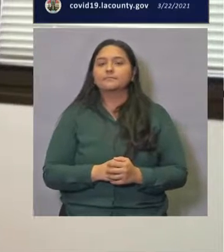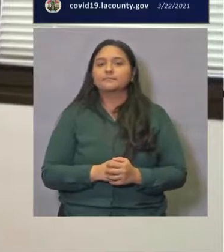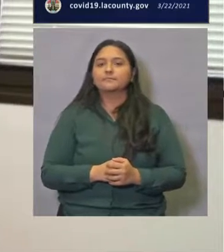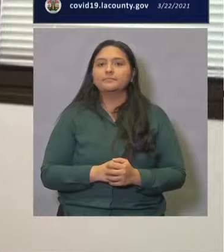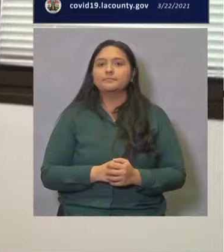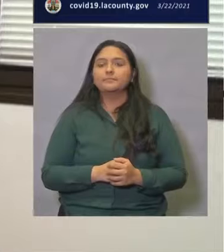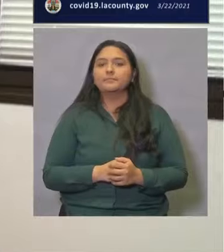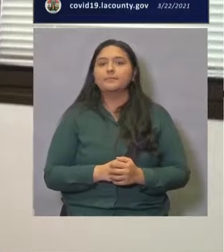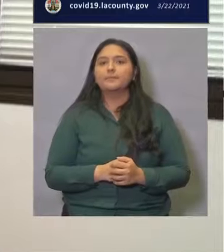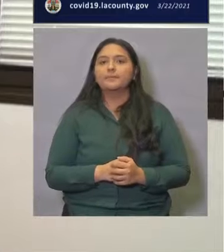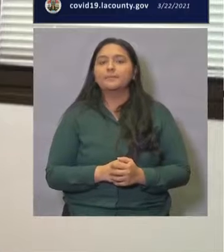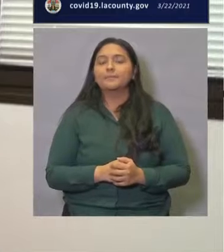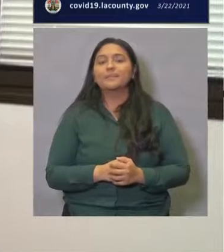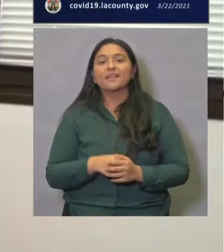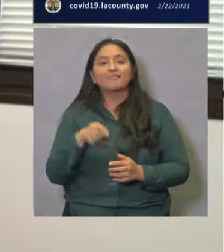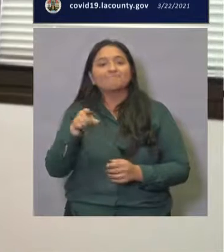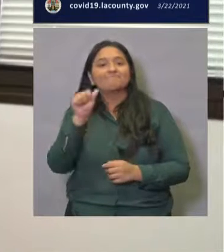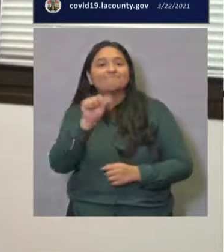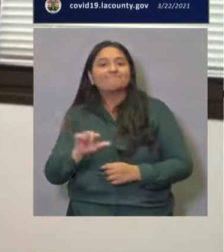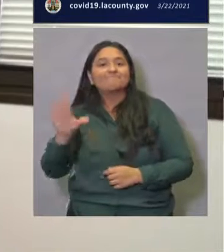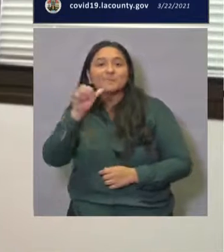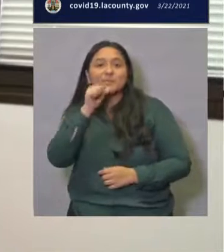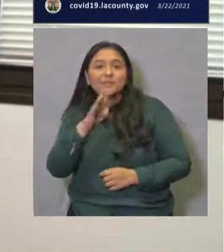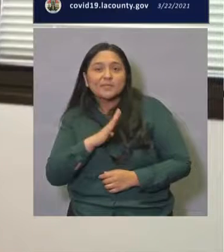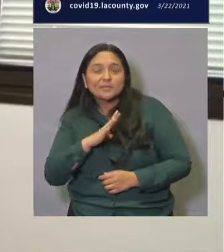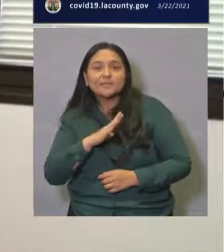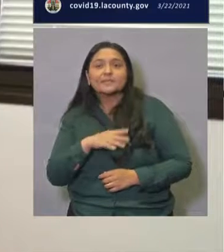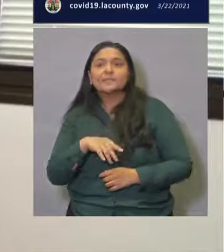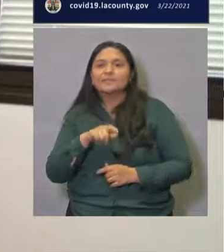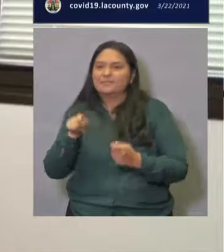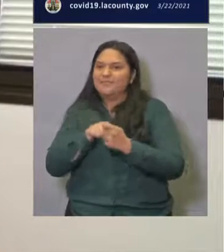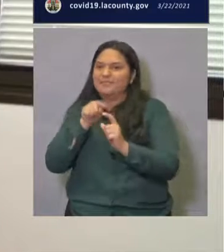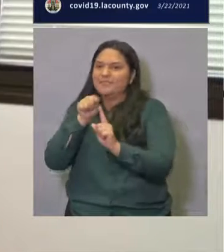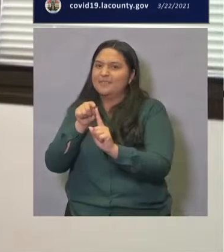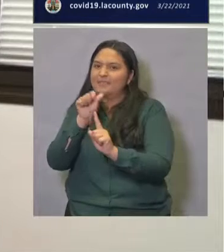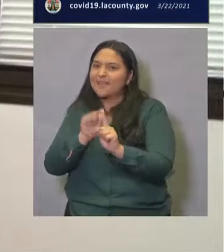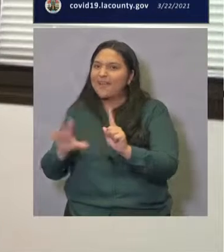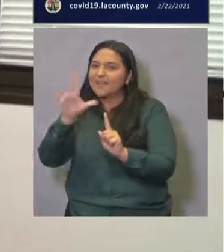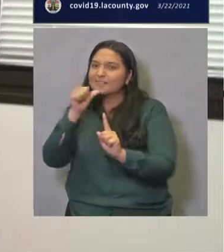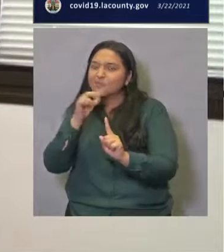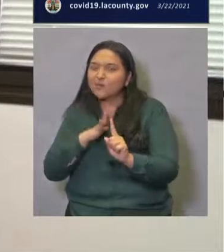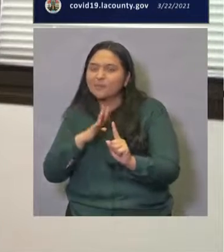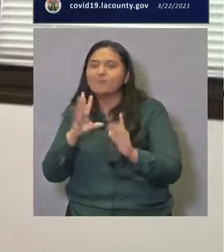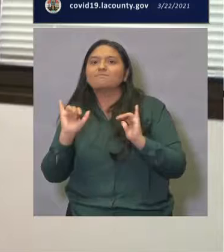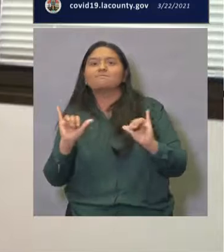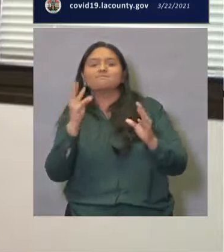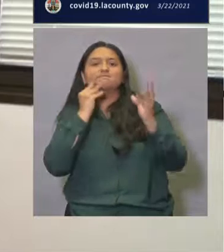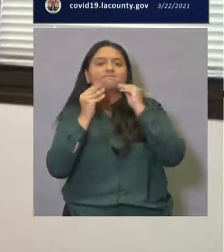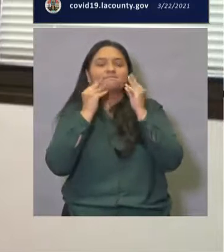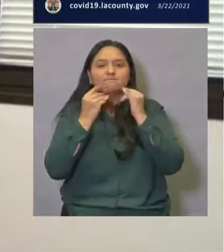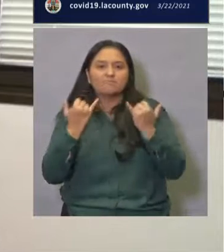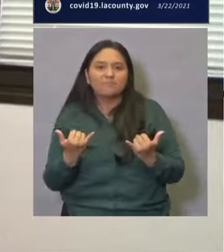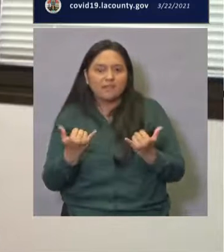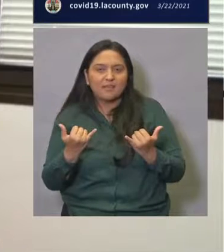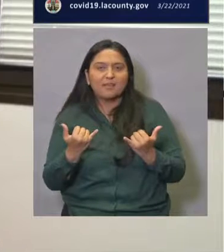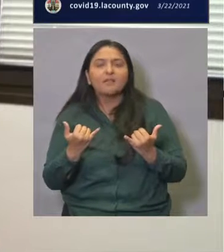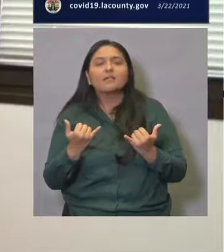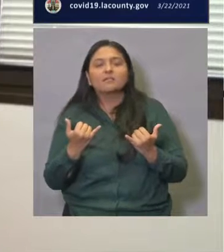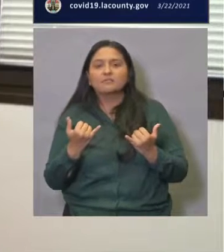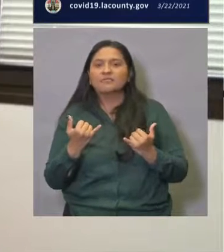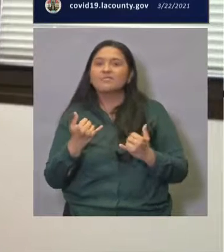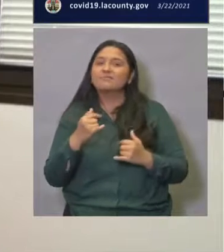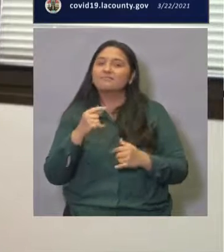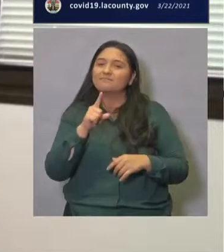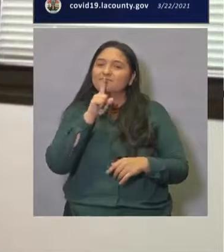Misoginia, que los asiáticos, mujeres asiáticas en particular, están enfrentando en este momento. Esta es una